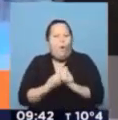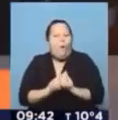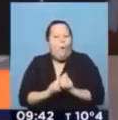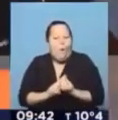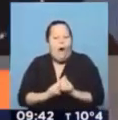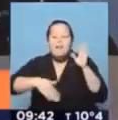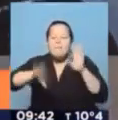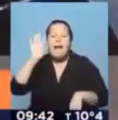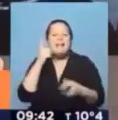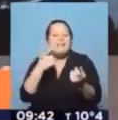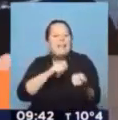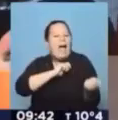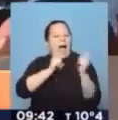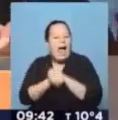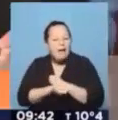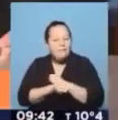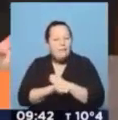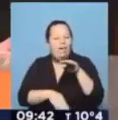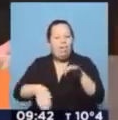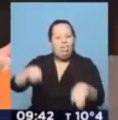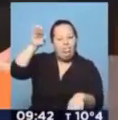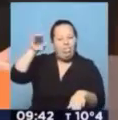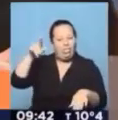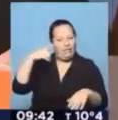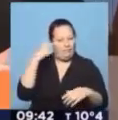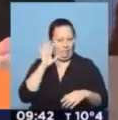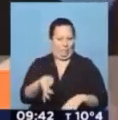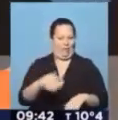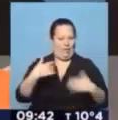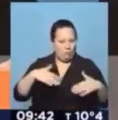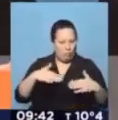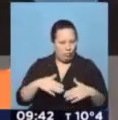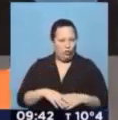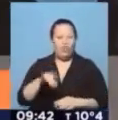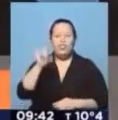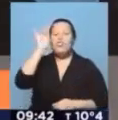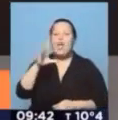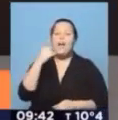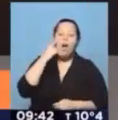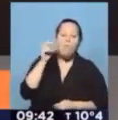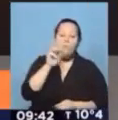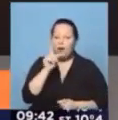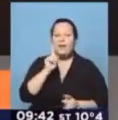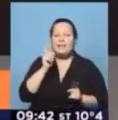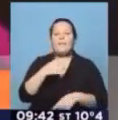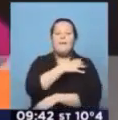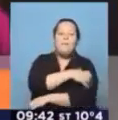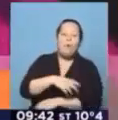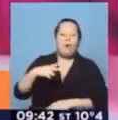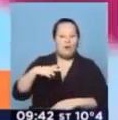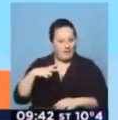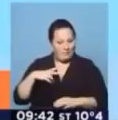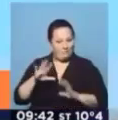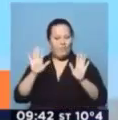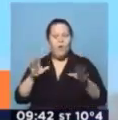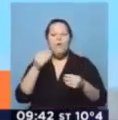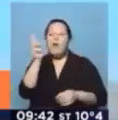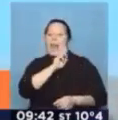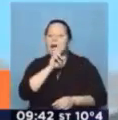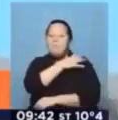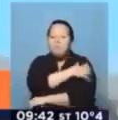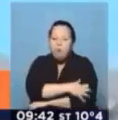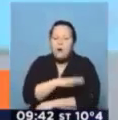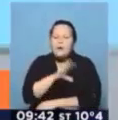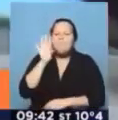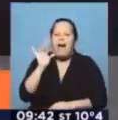son los países que más lo necesitamos? Donde hay desigualdades estructurales, no solo de género, sino de clase. Claro. Porque ahora, a las